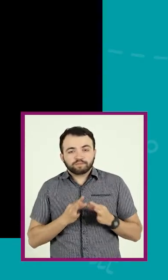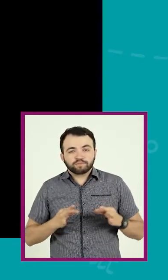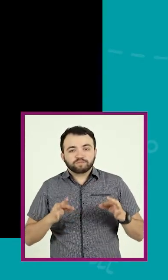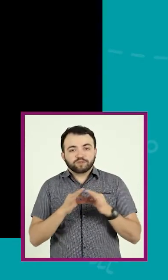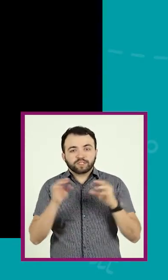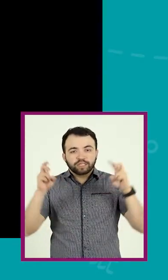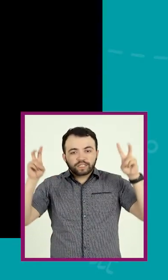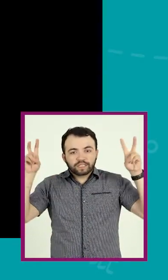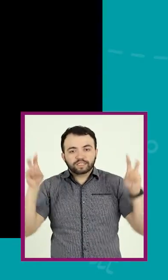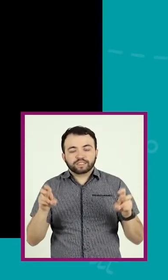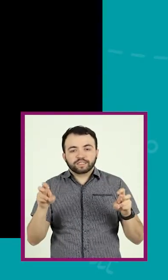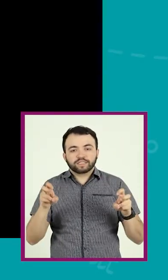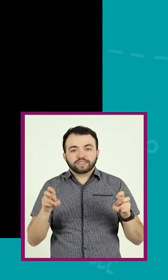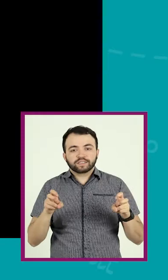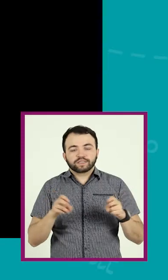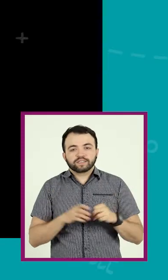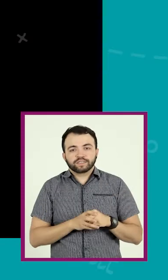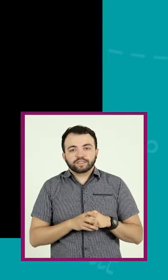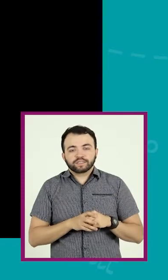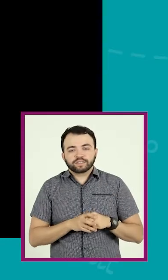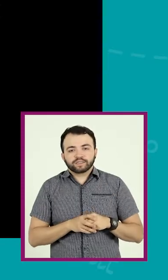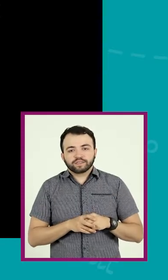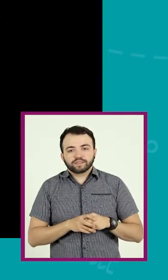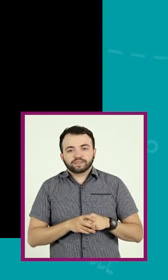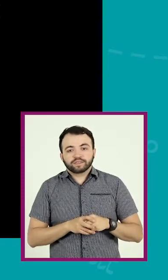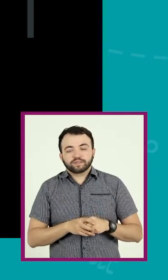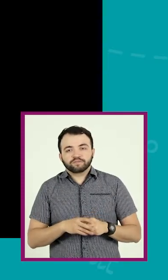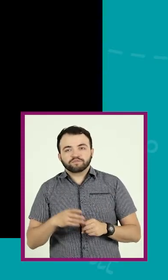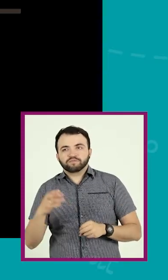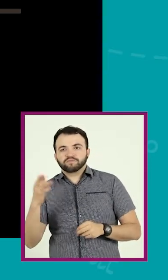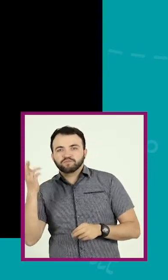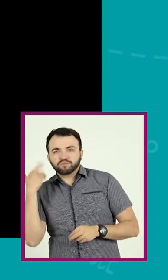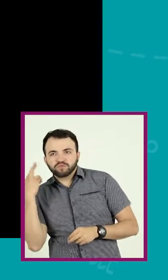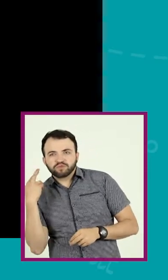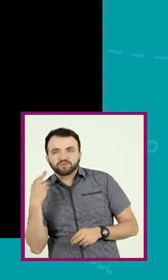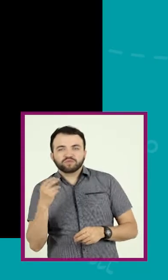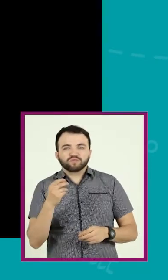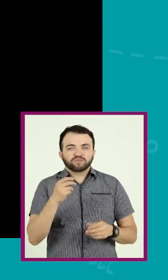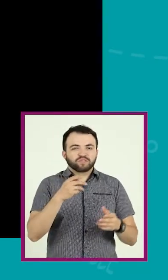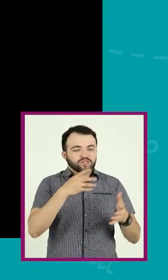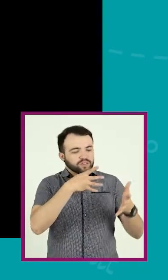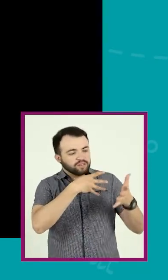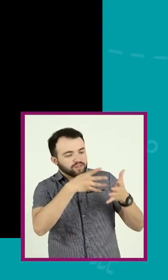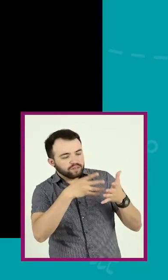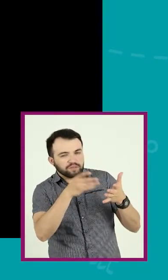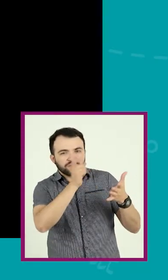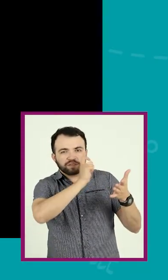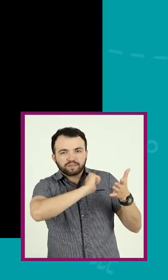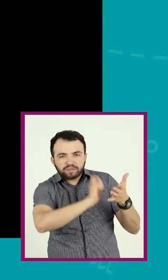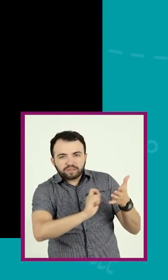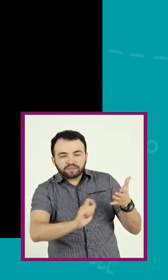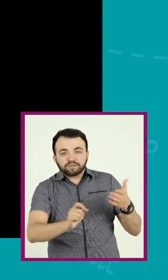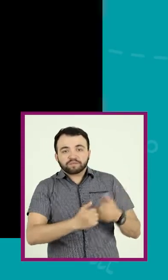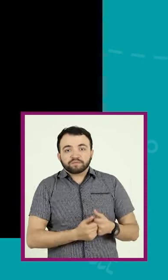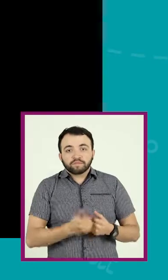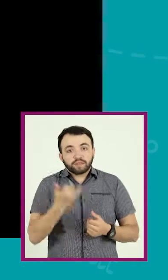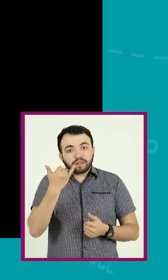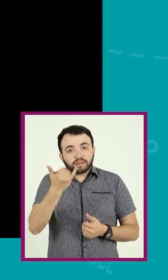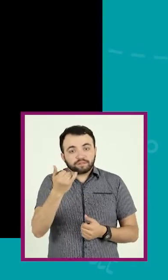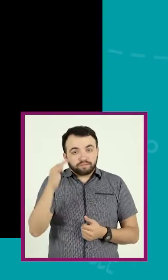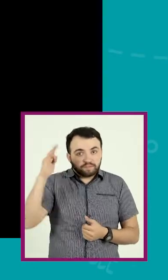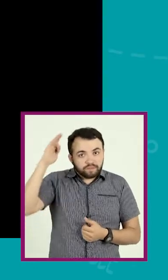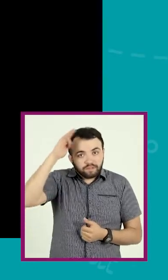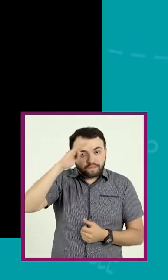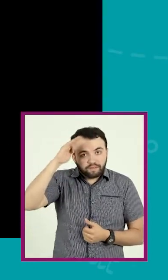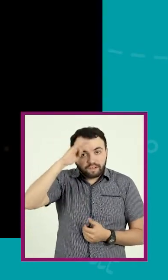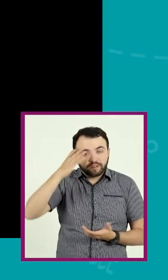El amor es uno de los temas preponderantes en las artes plásticas y escénicas, en la música y la poesía,